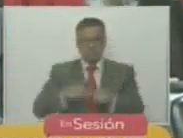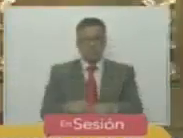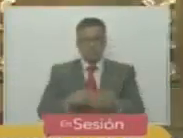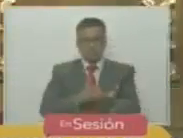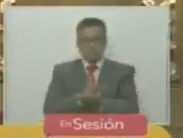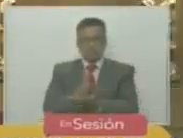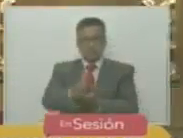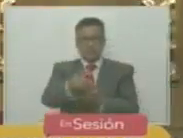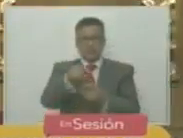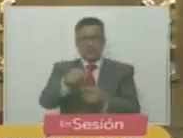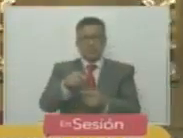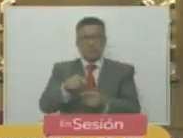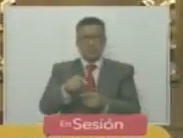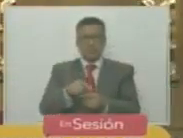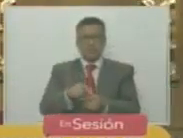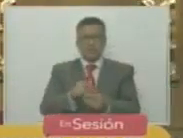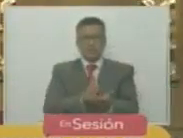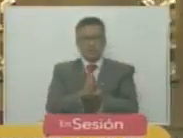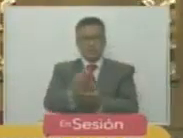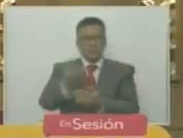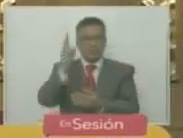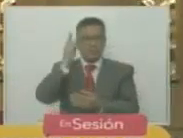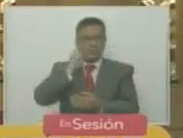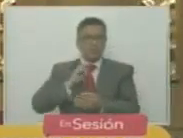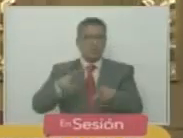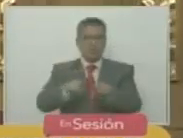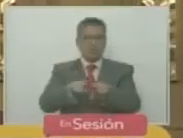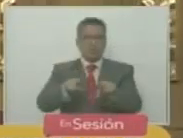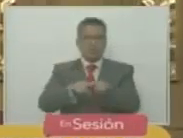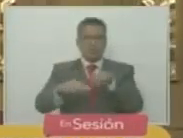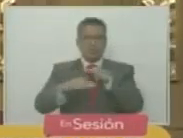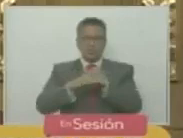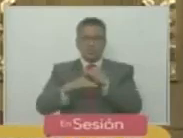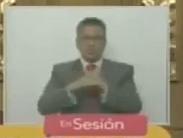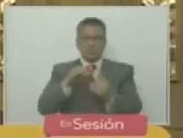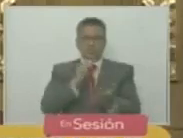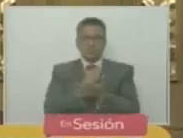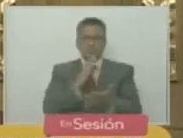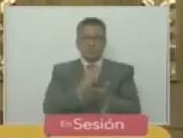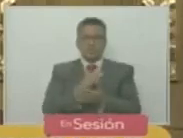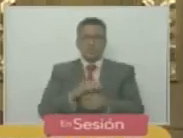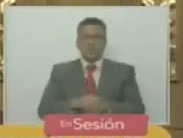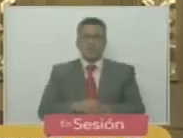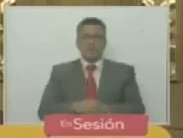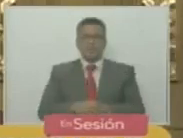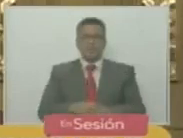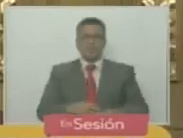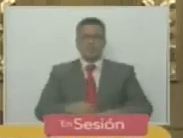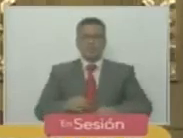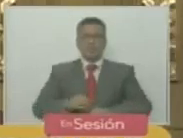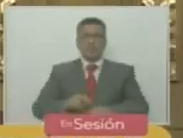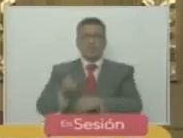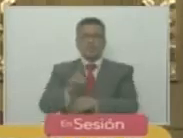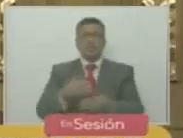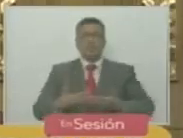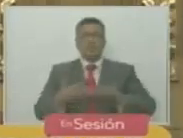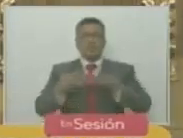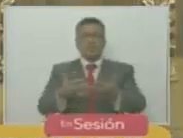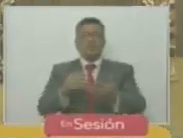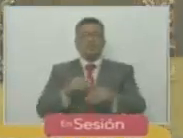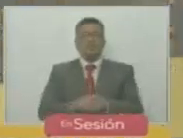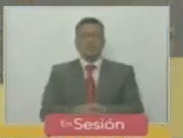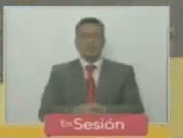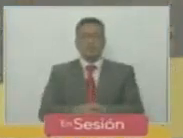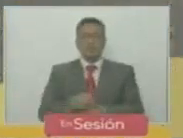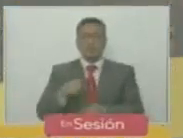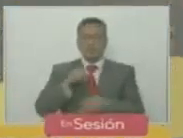Siguió el camino de Bolívar, para quien fue siempre ser útil a la patria.